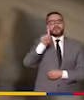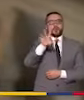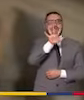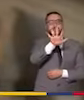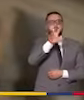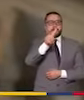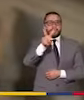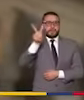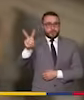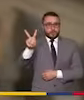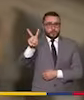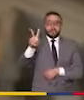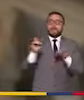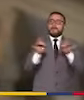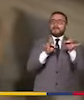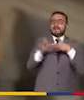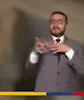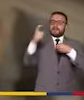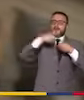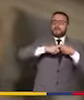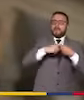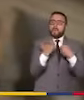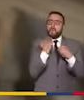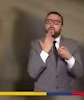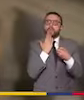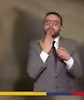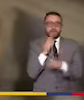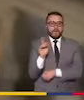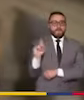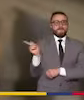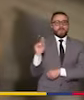51-49-71-522. Fecha de registro: